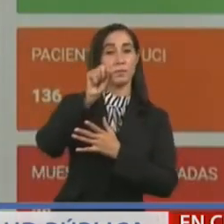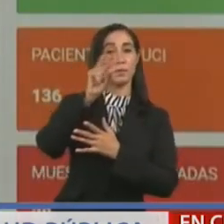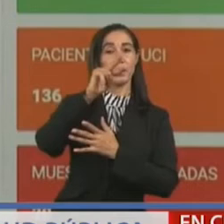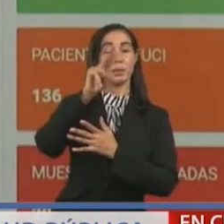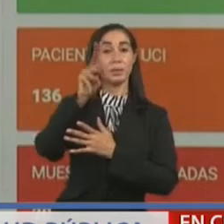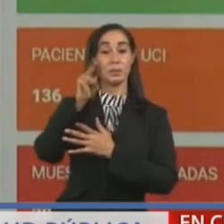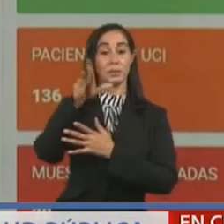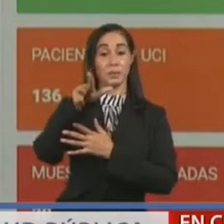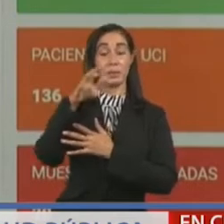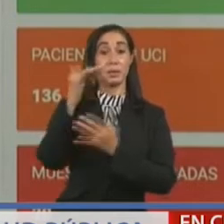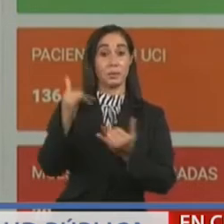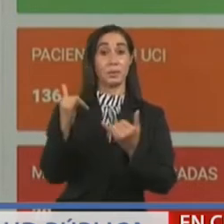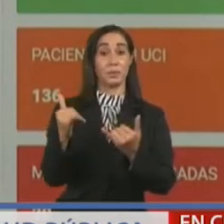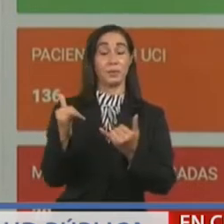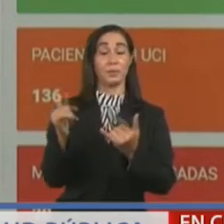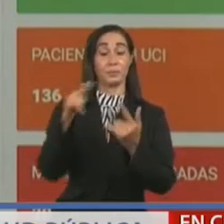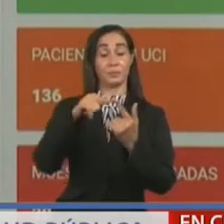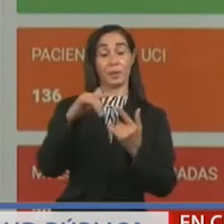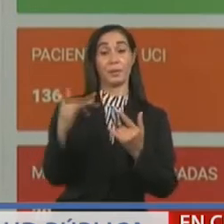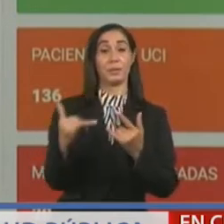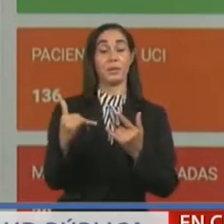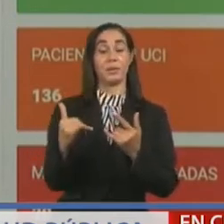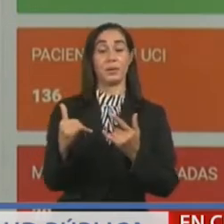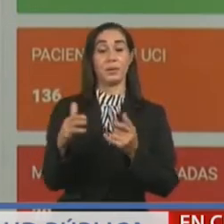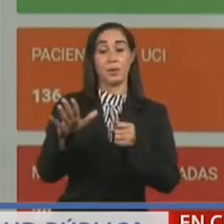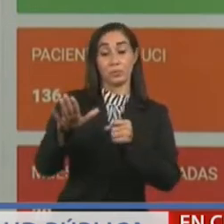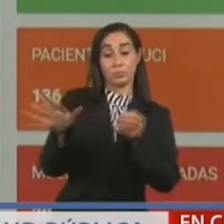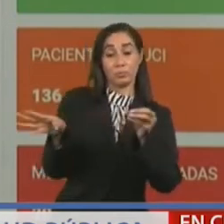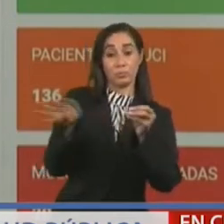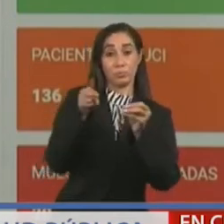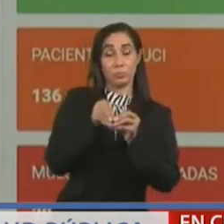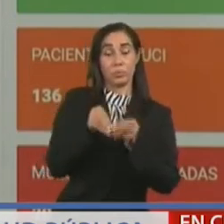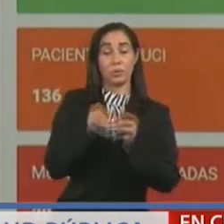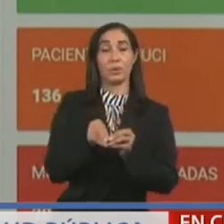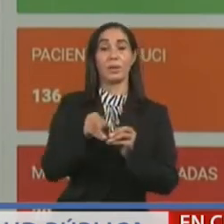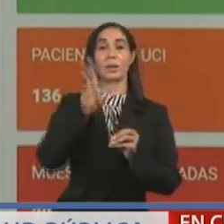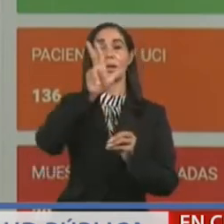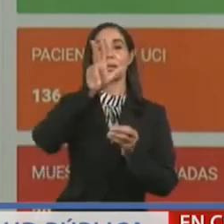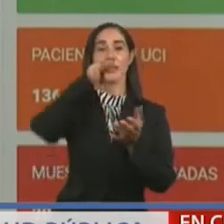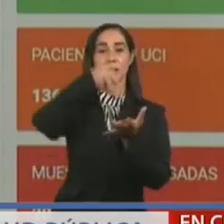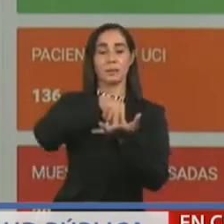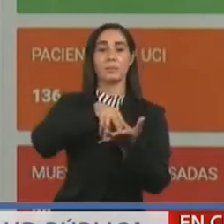623 a la fecha, con un total de